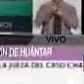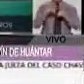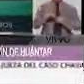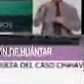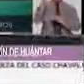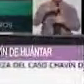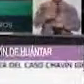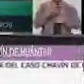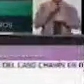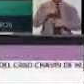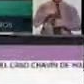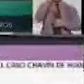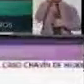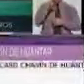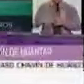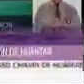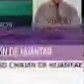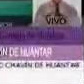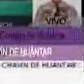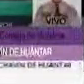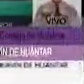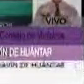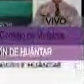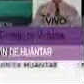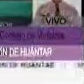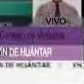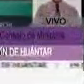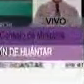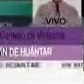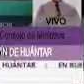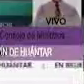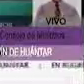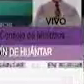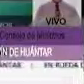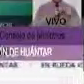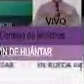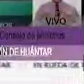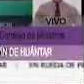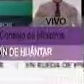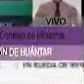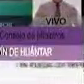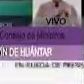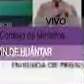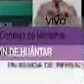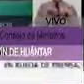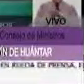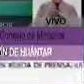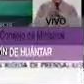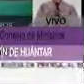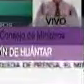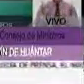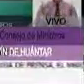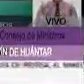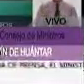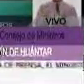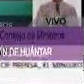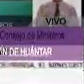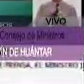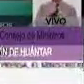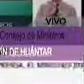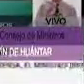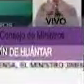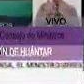supremo interés de la nación. Aquí, los ministros que intervenimos, los funcionarios que hemos estado en esa reunión, No